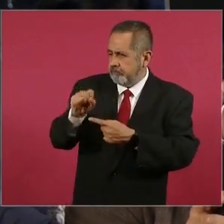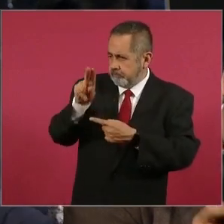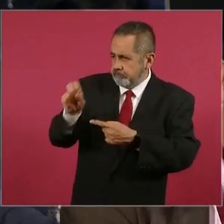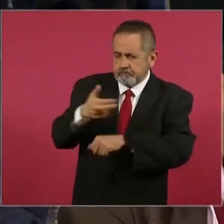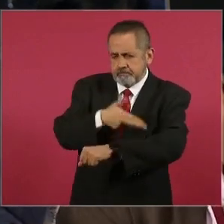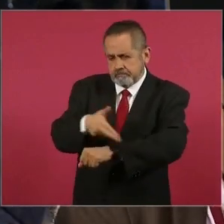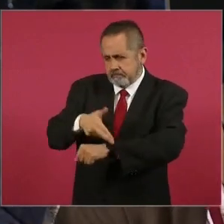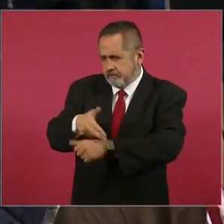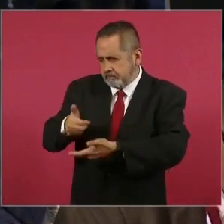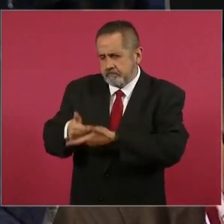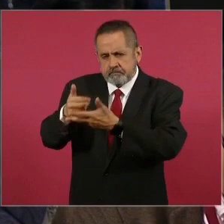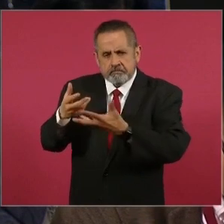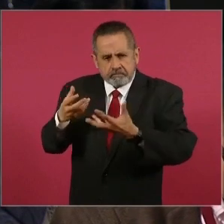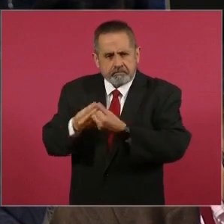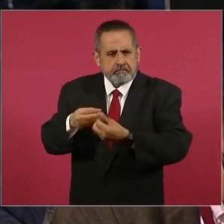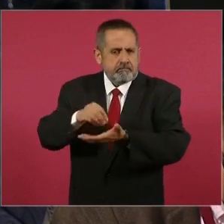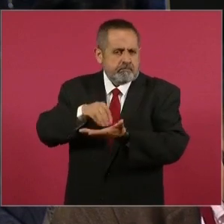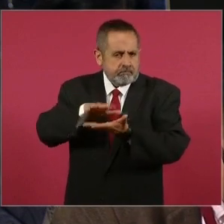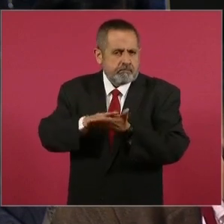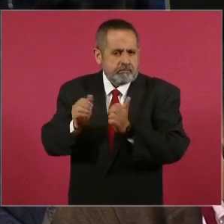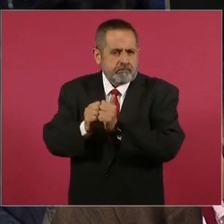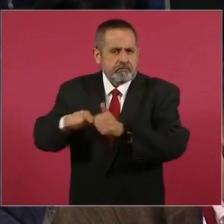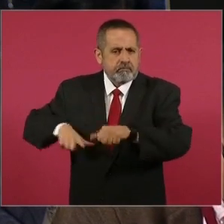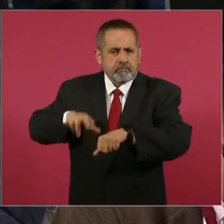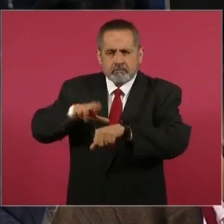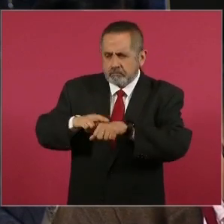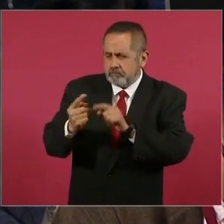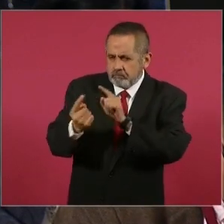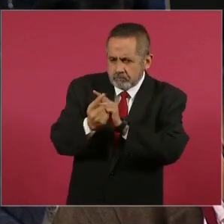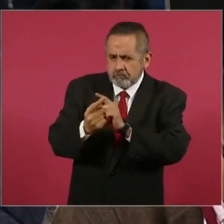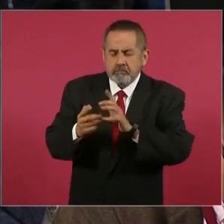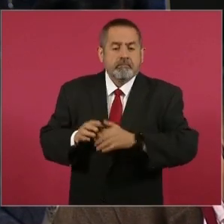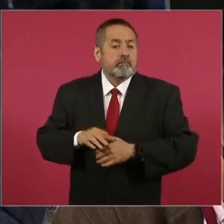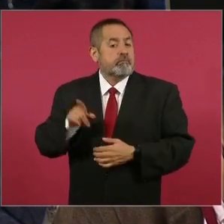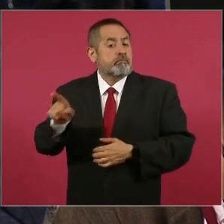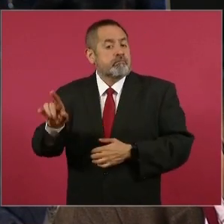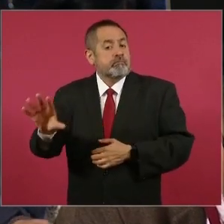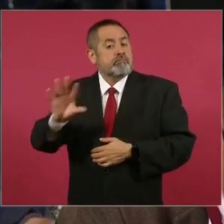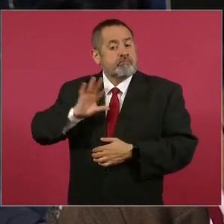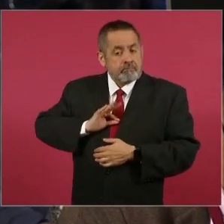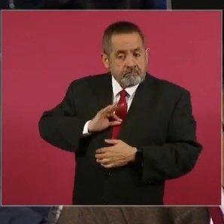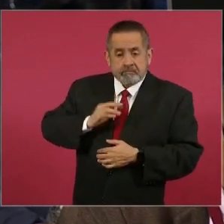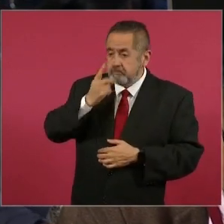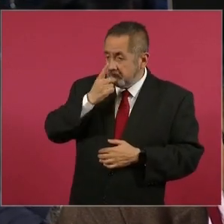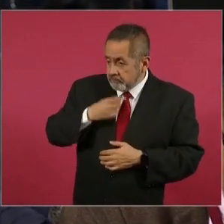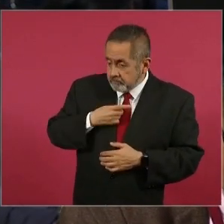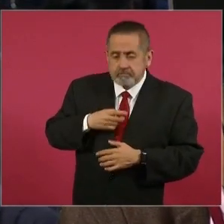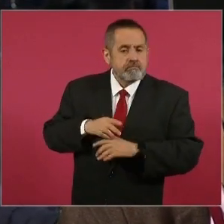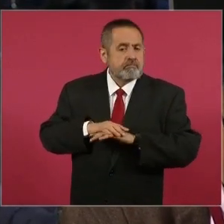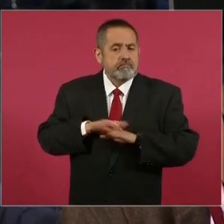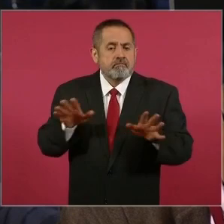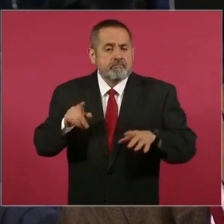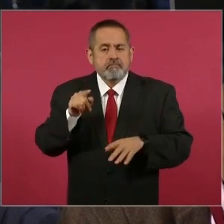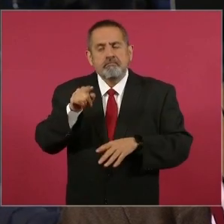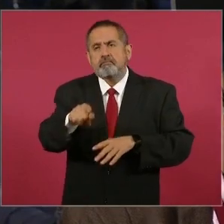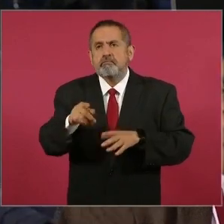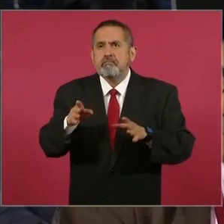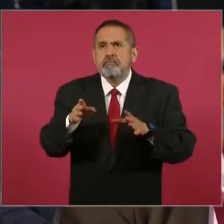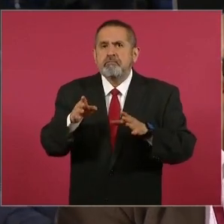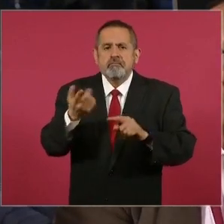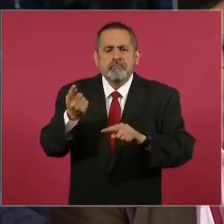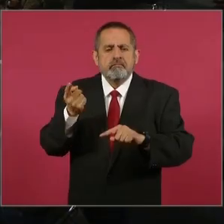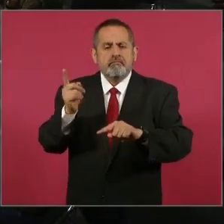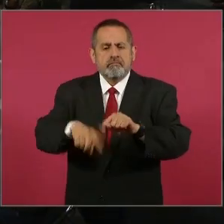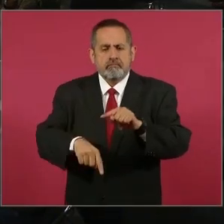gestionado este esta cita con el gobernador y bueno me dijeron que realmente ya cerraron bueno ya les